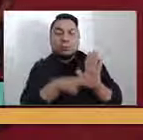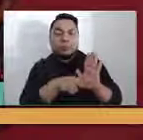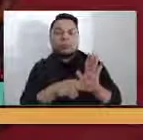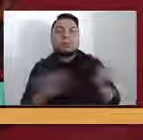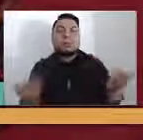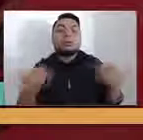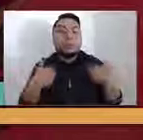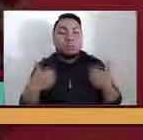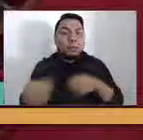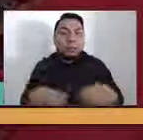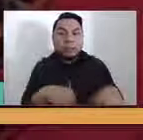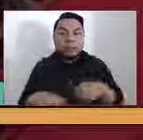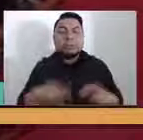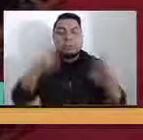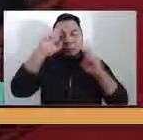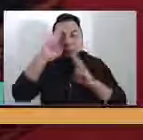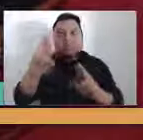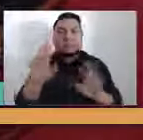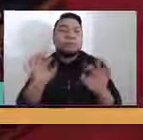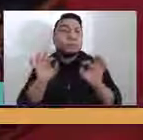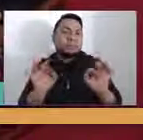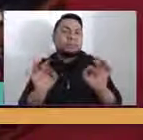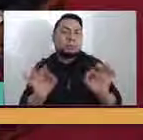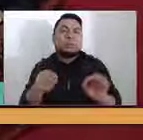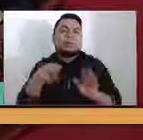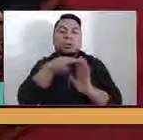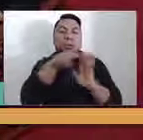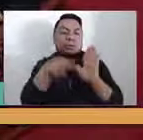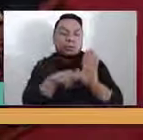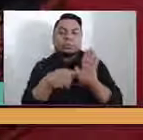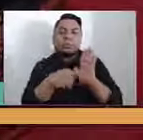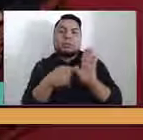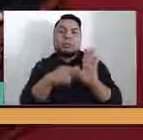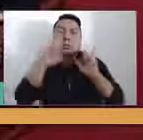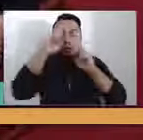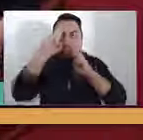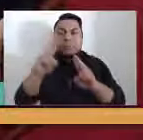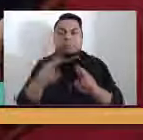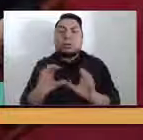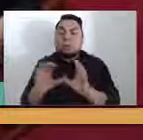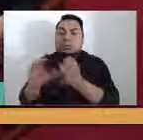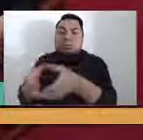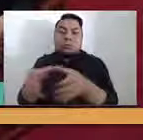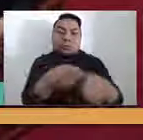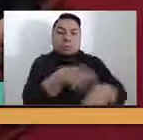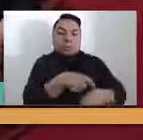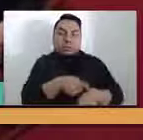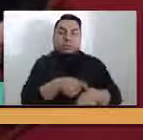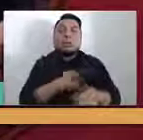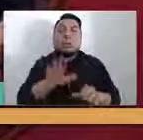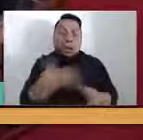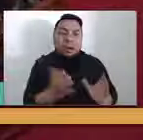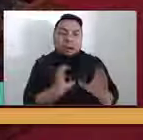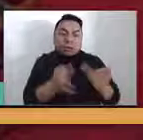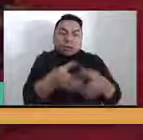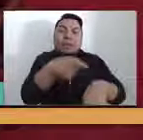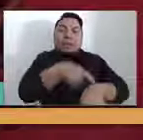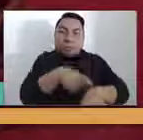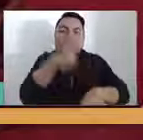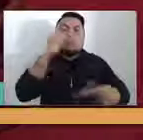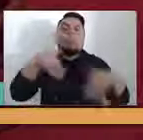lo que tenemos que hacer es respetar precisamente la normativa, respetar los fueros, y hay fueros para poder